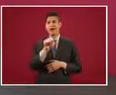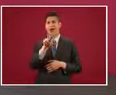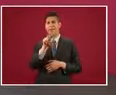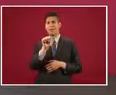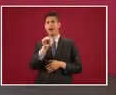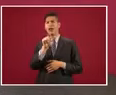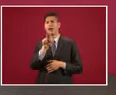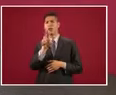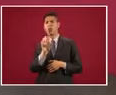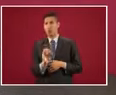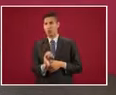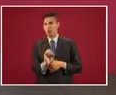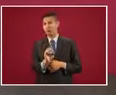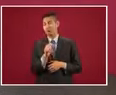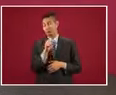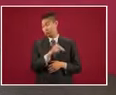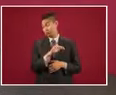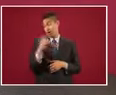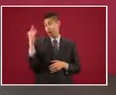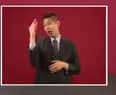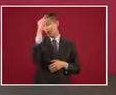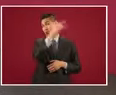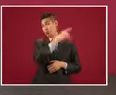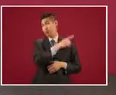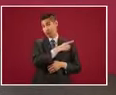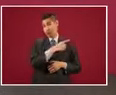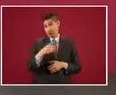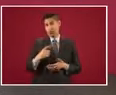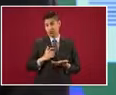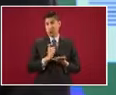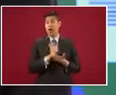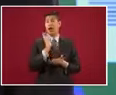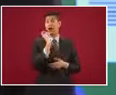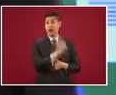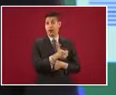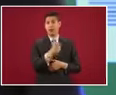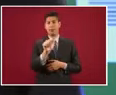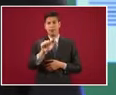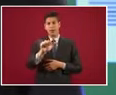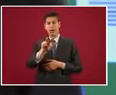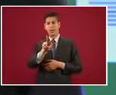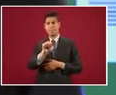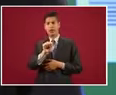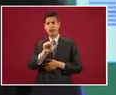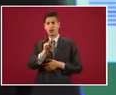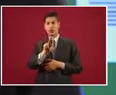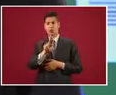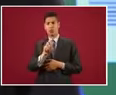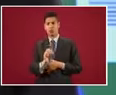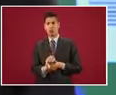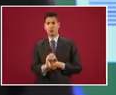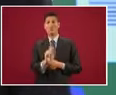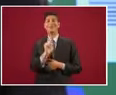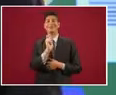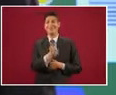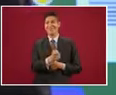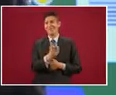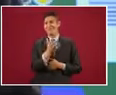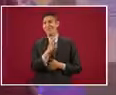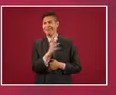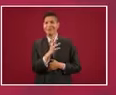porque el avalúo del avión es de más de 2,000 millones de pesos.